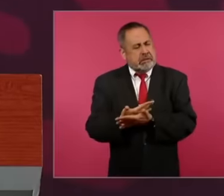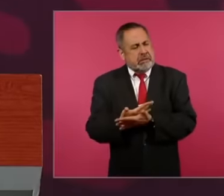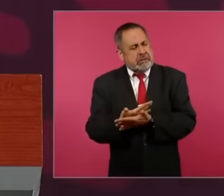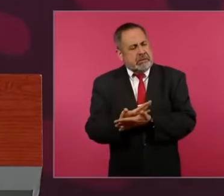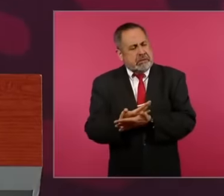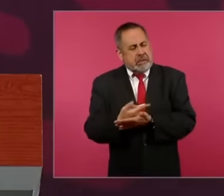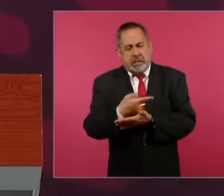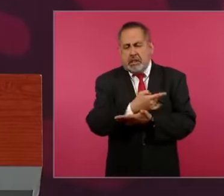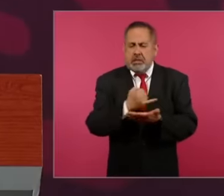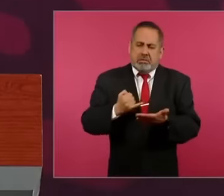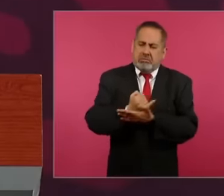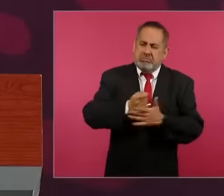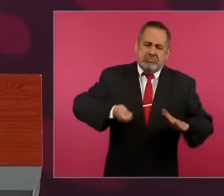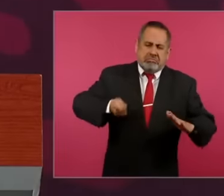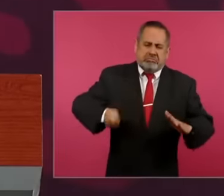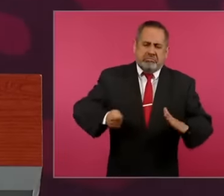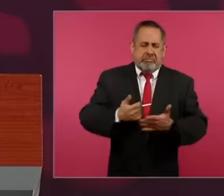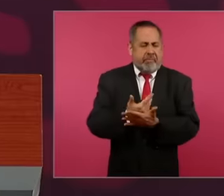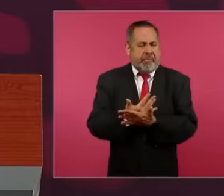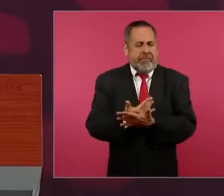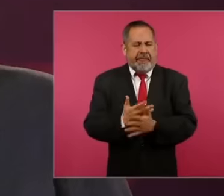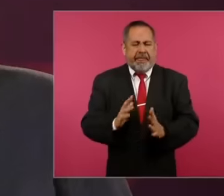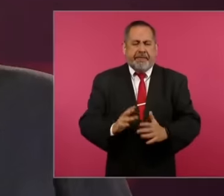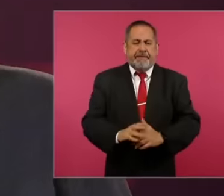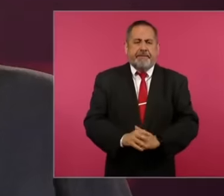que el Poder Judicial resuelva